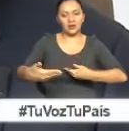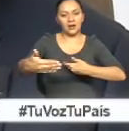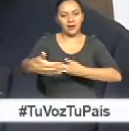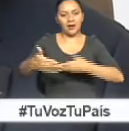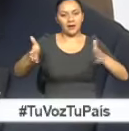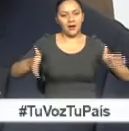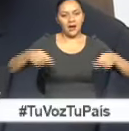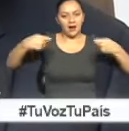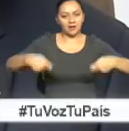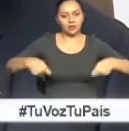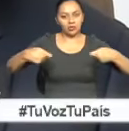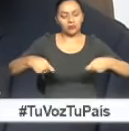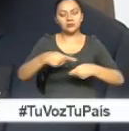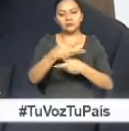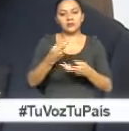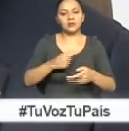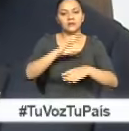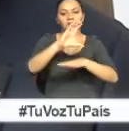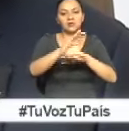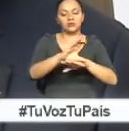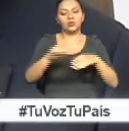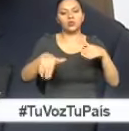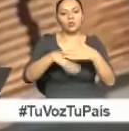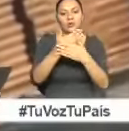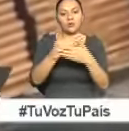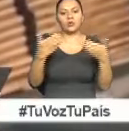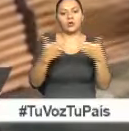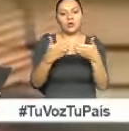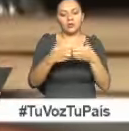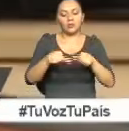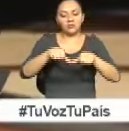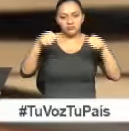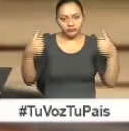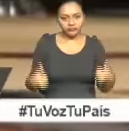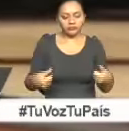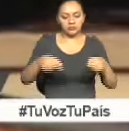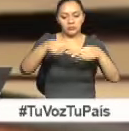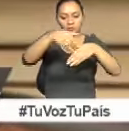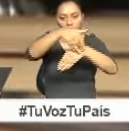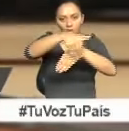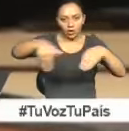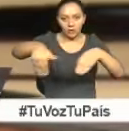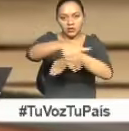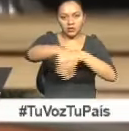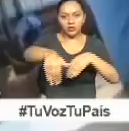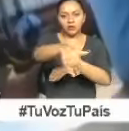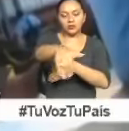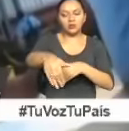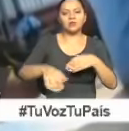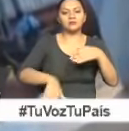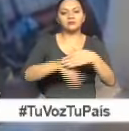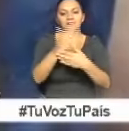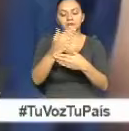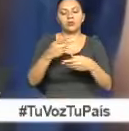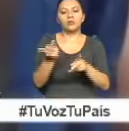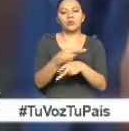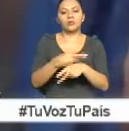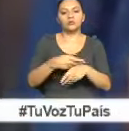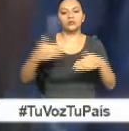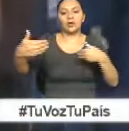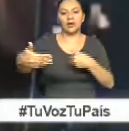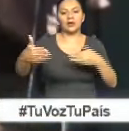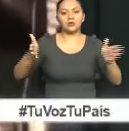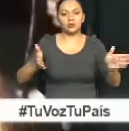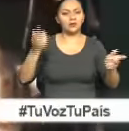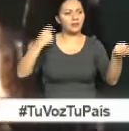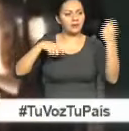una inversión adicional para nuevas maquinarias, para troquelado, laminado, y eso va a hacer incrementar la producción de cartones. Cartones que se venden en el